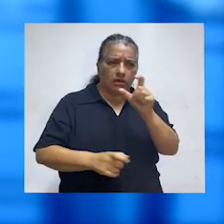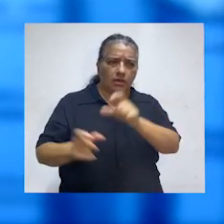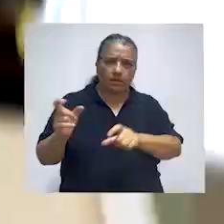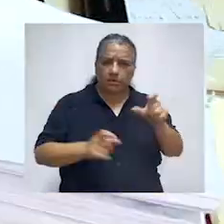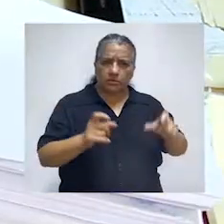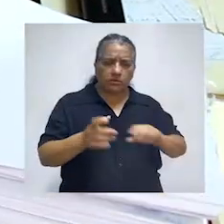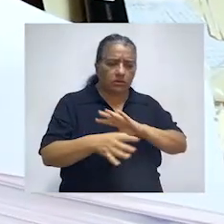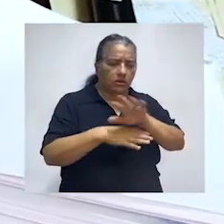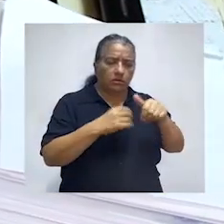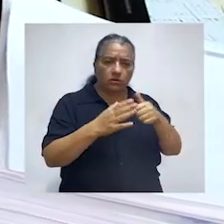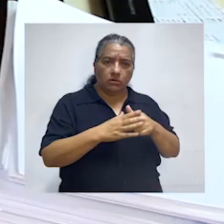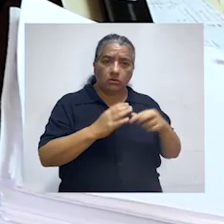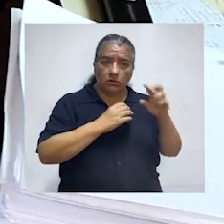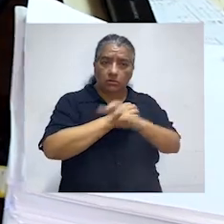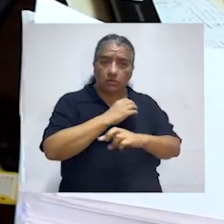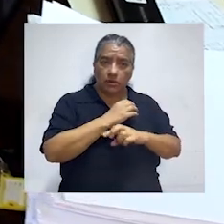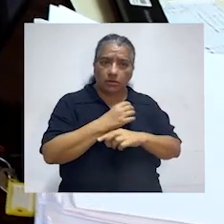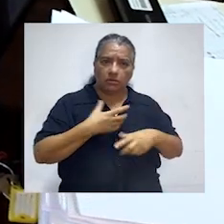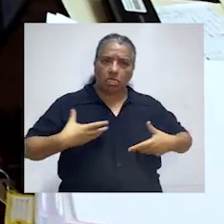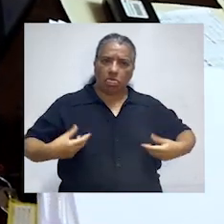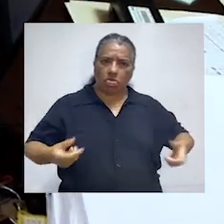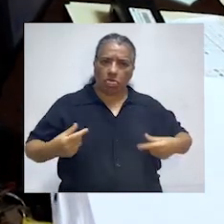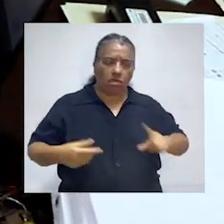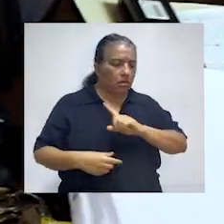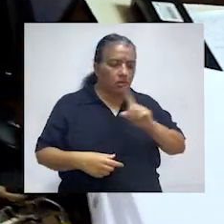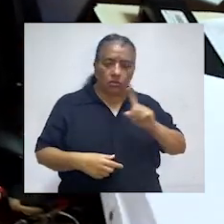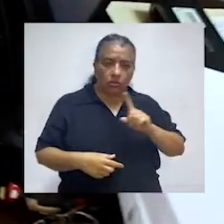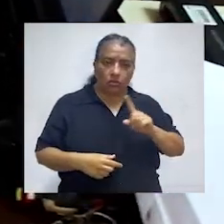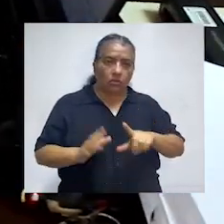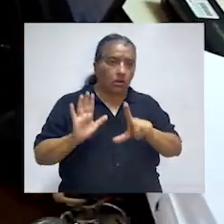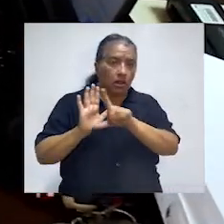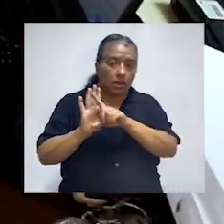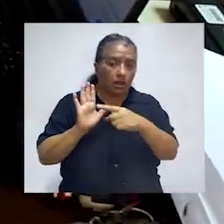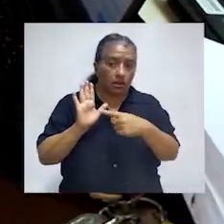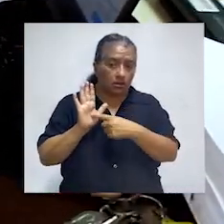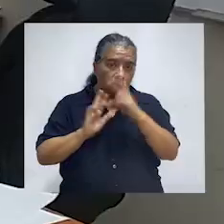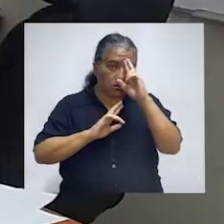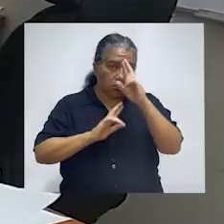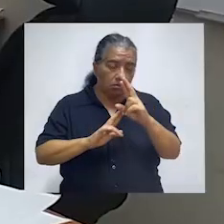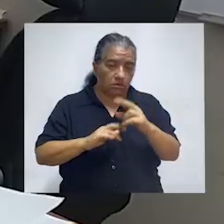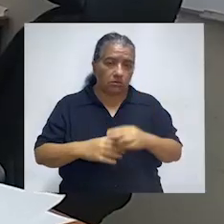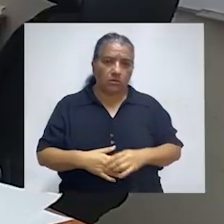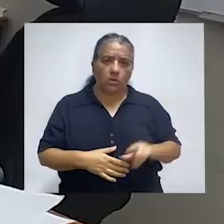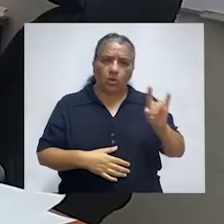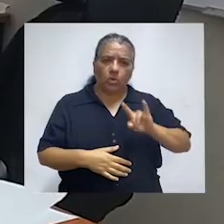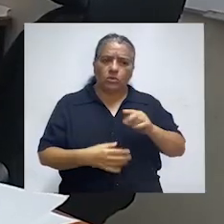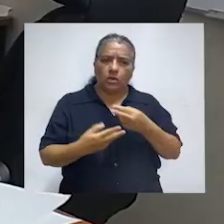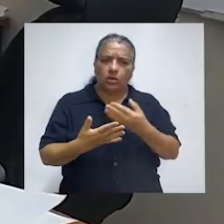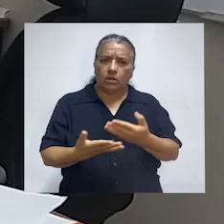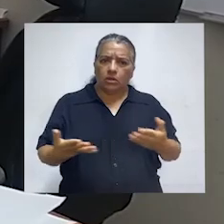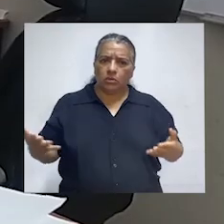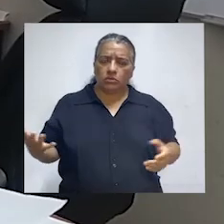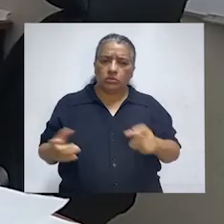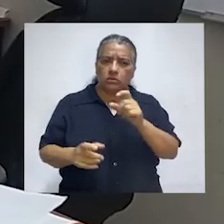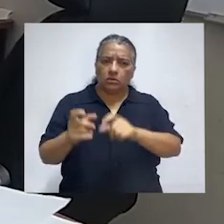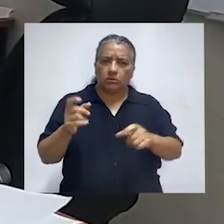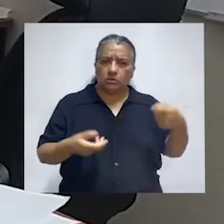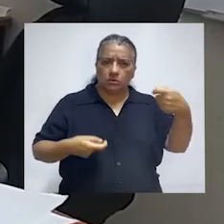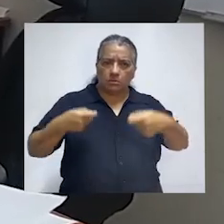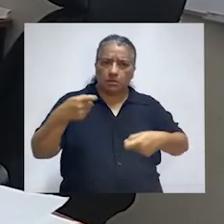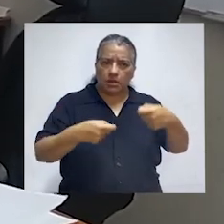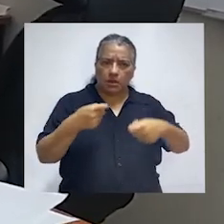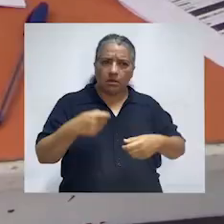país. Estas pueden ser: realizar gastos no autorizados por la ley y la norma, usar los recursos públicos